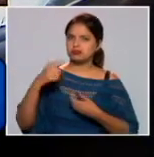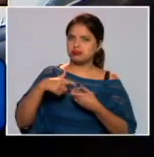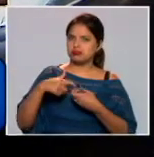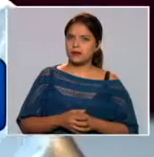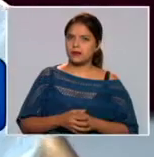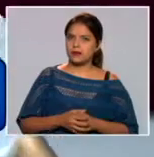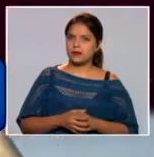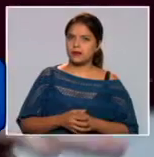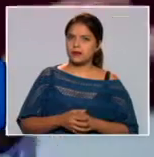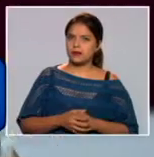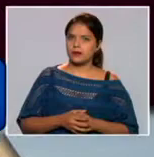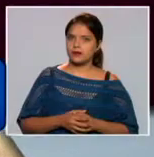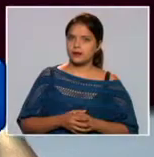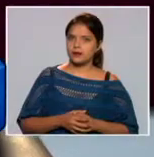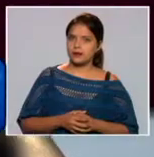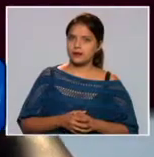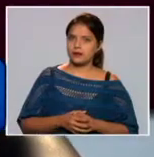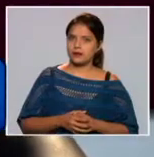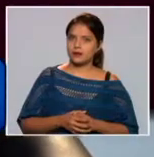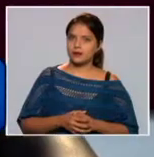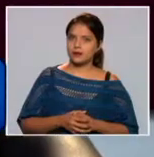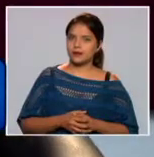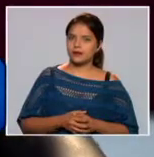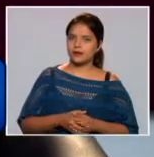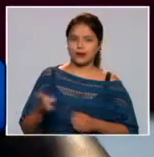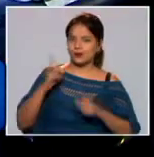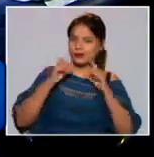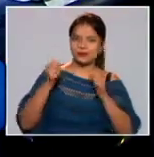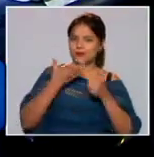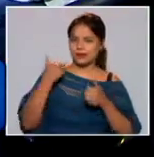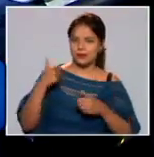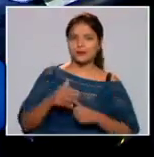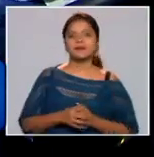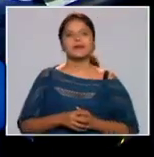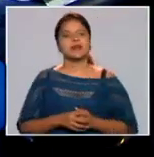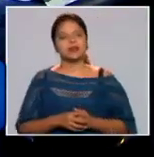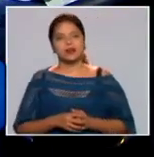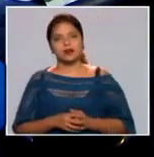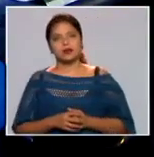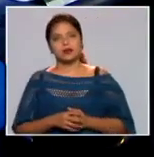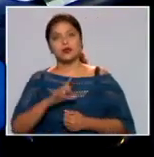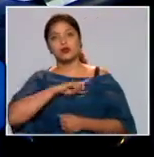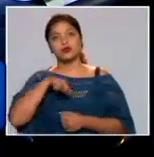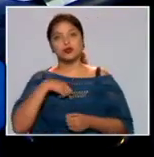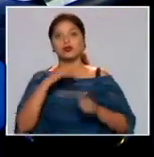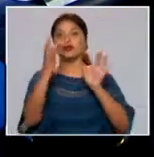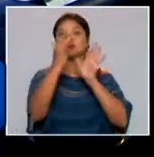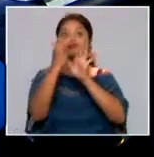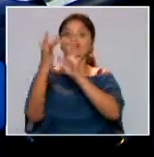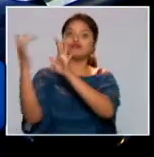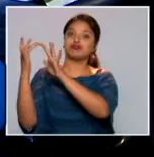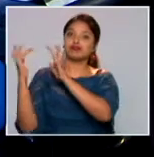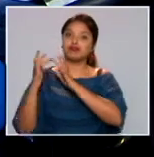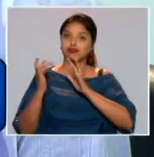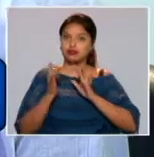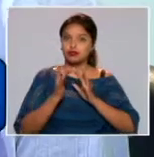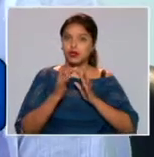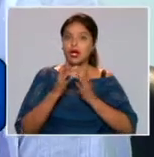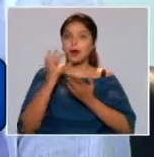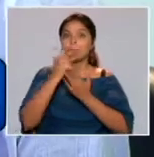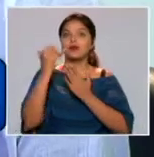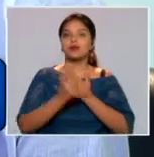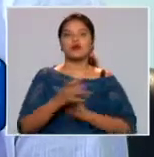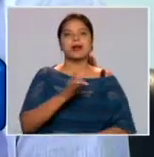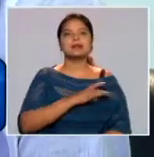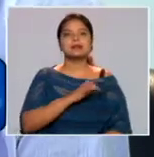corporación Ajá sigue sigue sigue que tú eres pues estamos hermanados con con algunos proyectos en